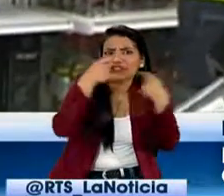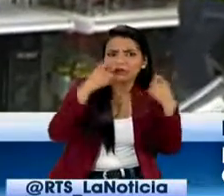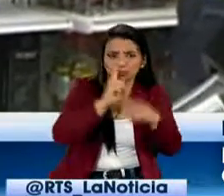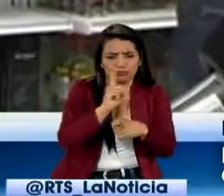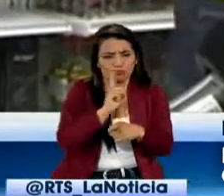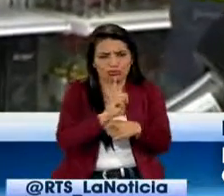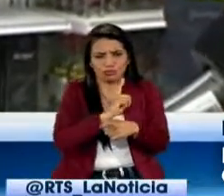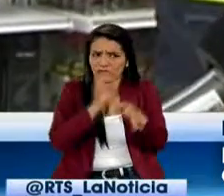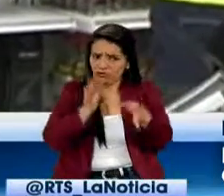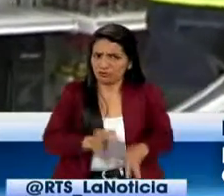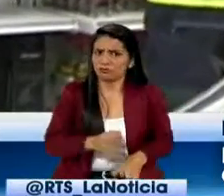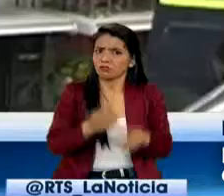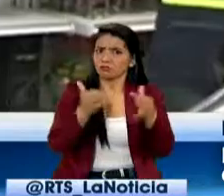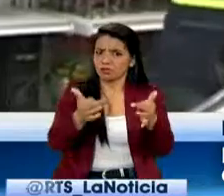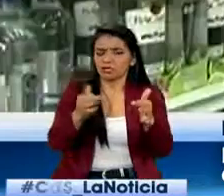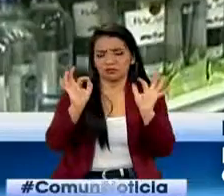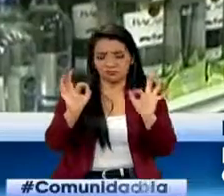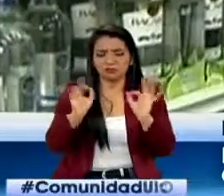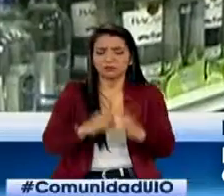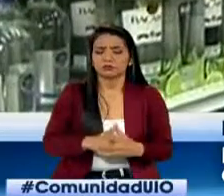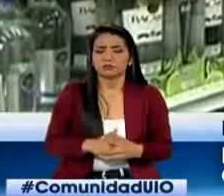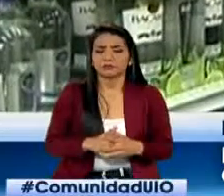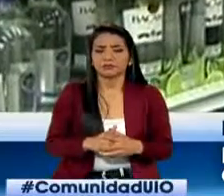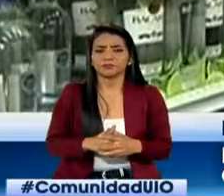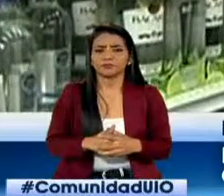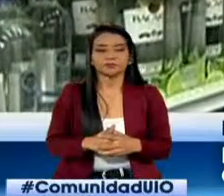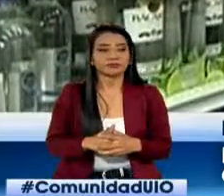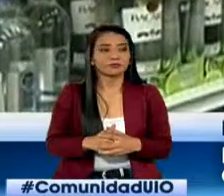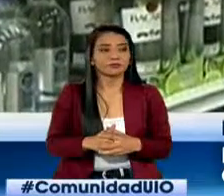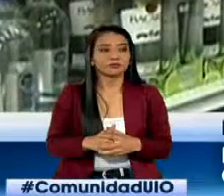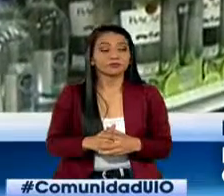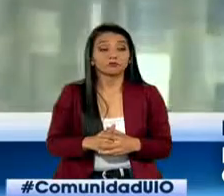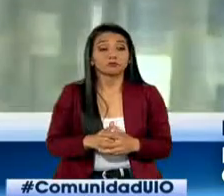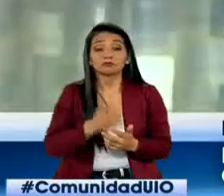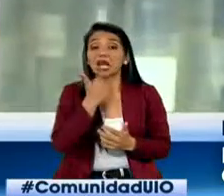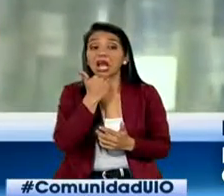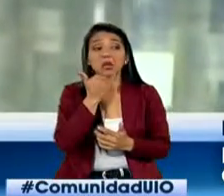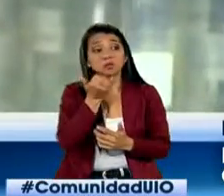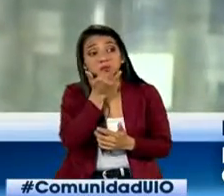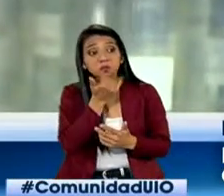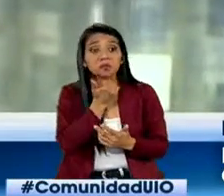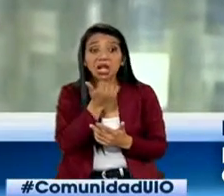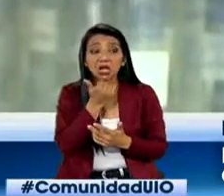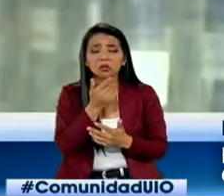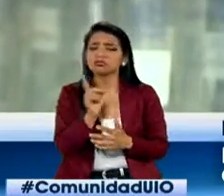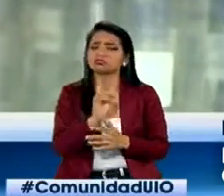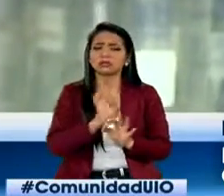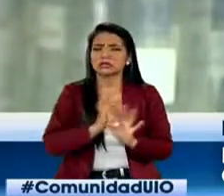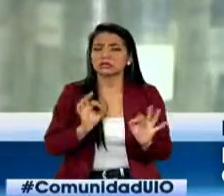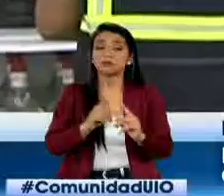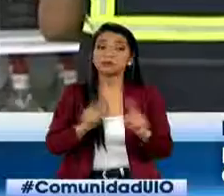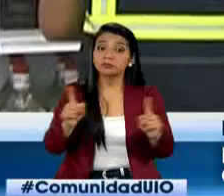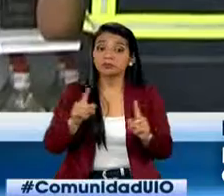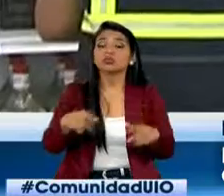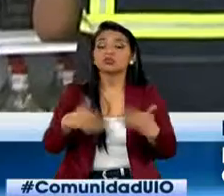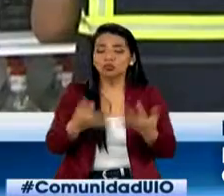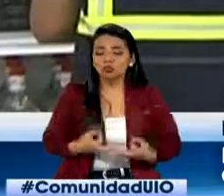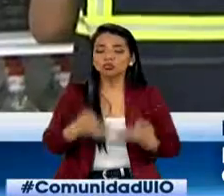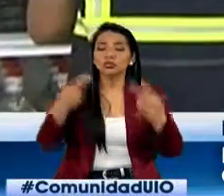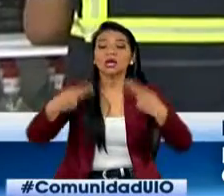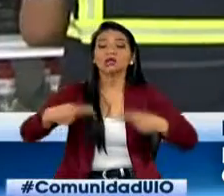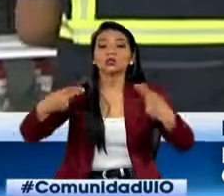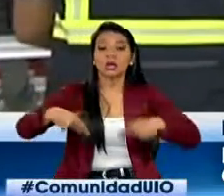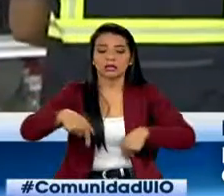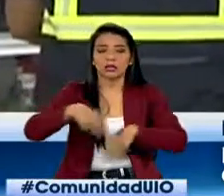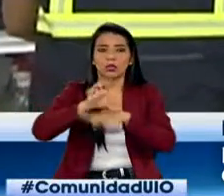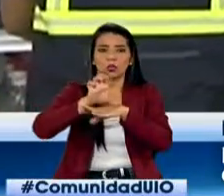son las licores importadas. De momento no hubo irregularidades durante el operativo, pero Aduanas del Ecuador informó que